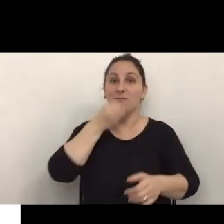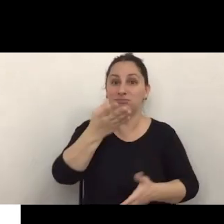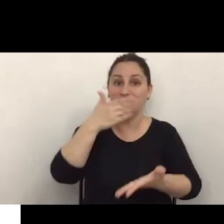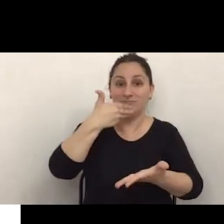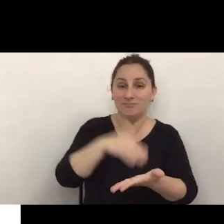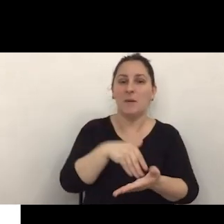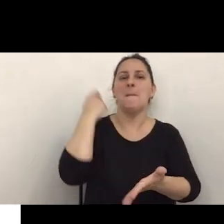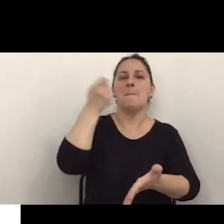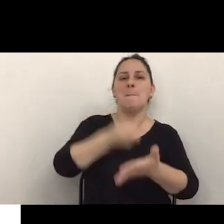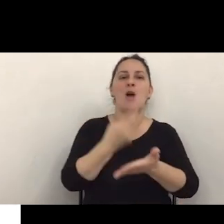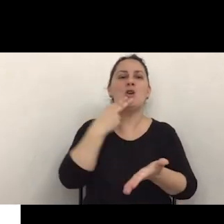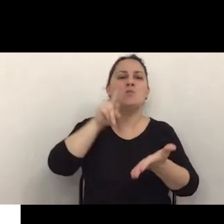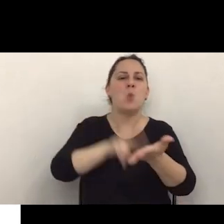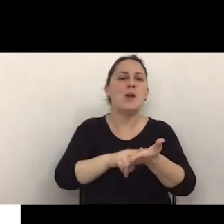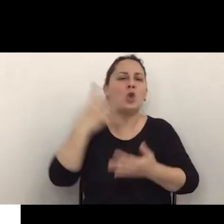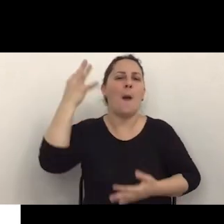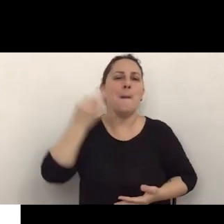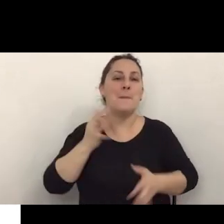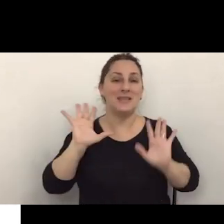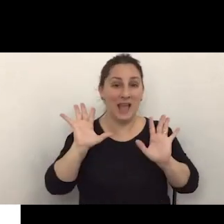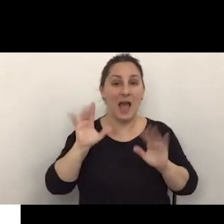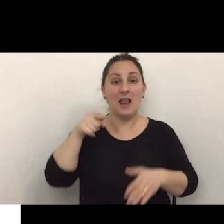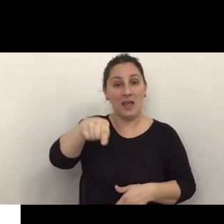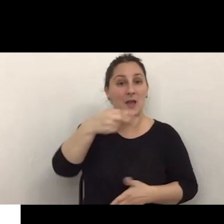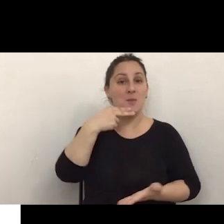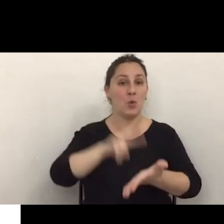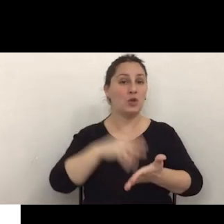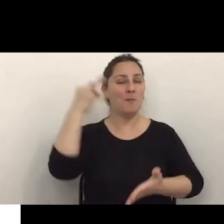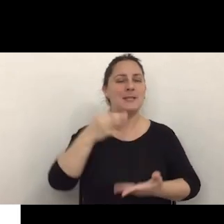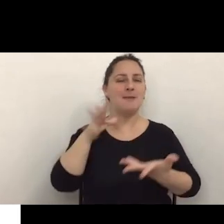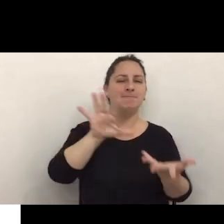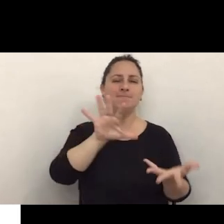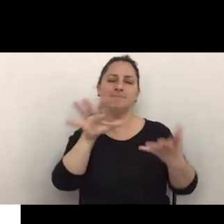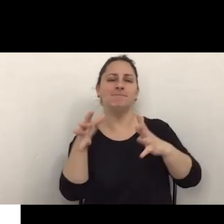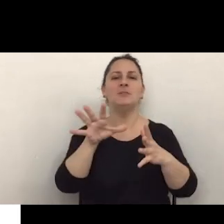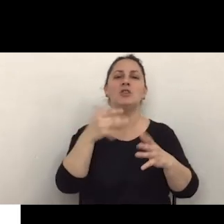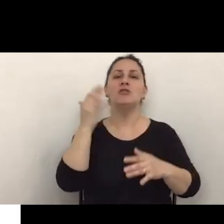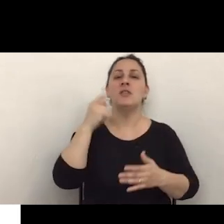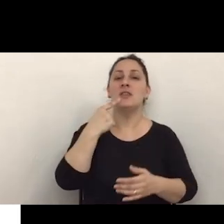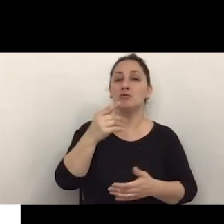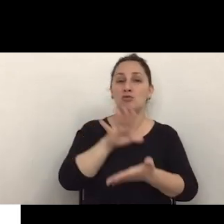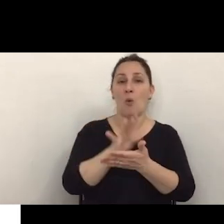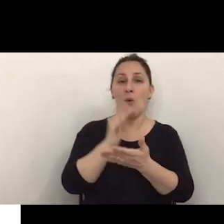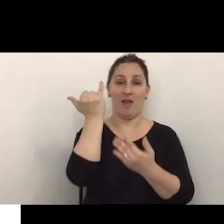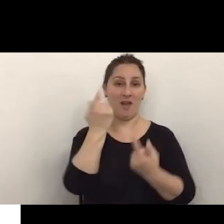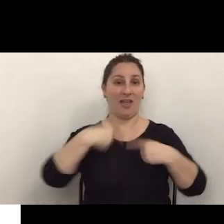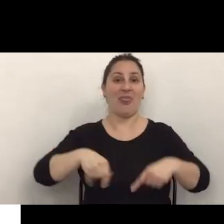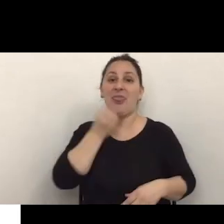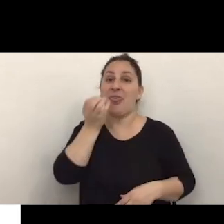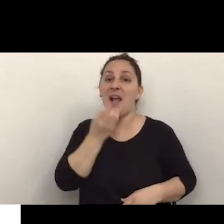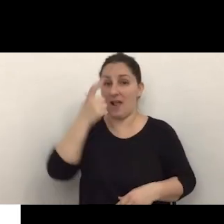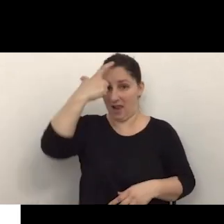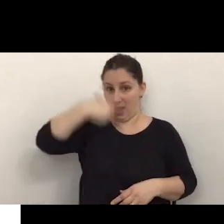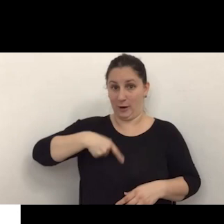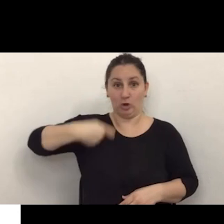pago del impuesto especial, este impuesto especial que se calcula sobre la tenencia que declare el propio